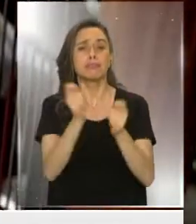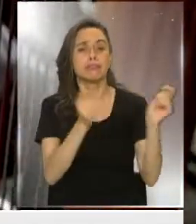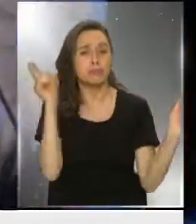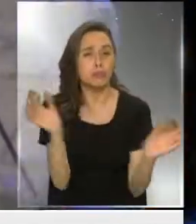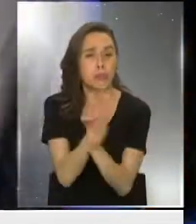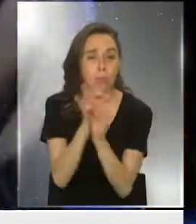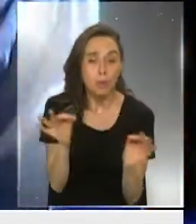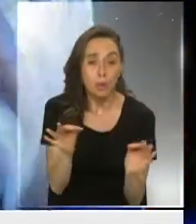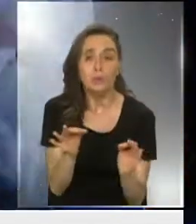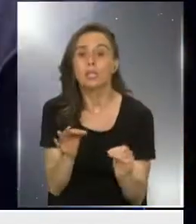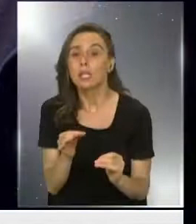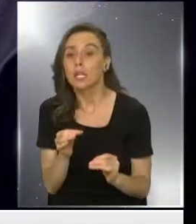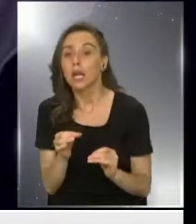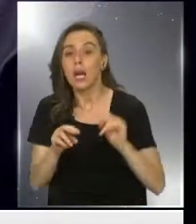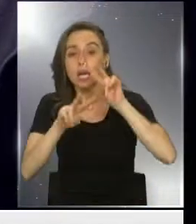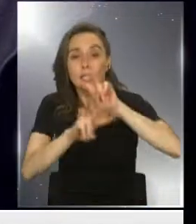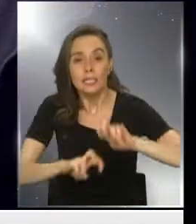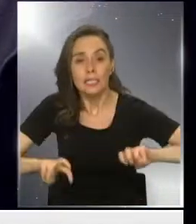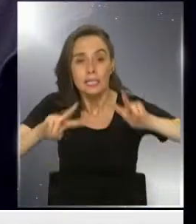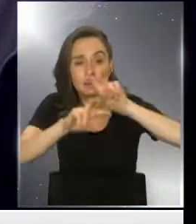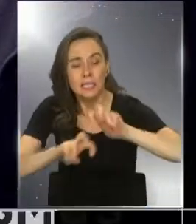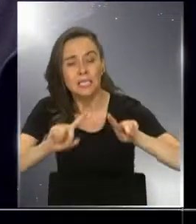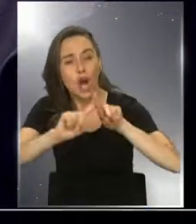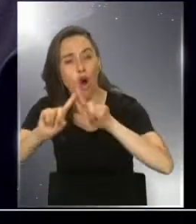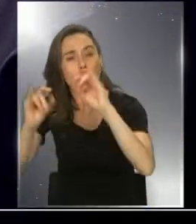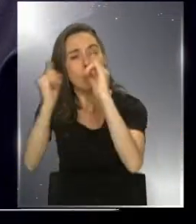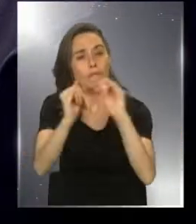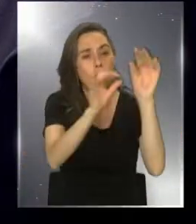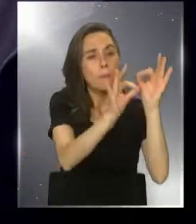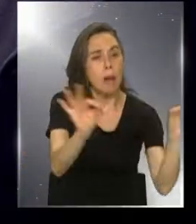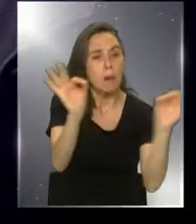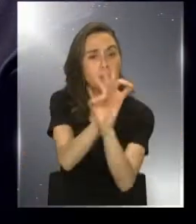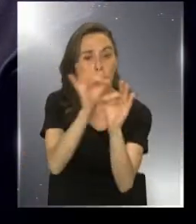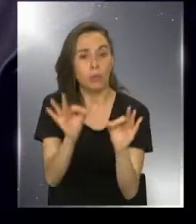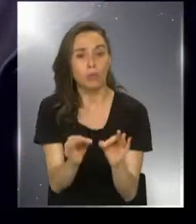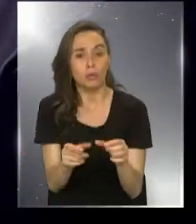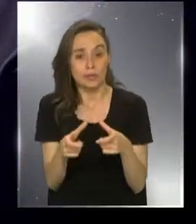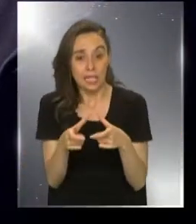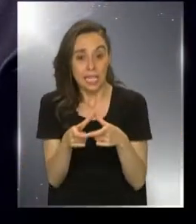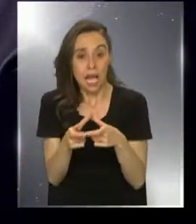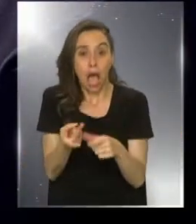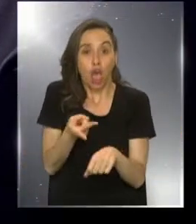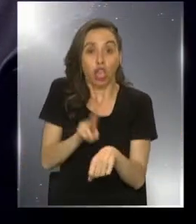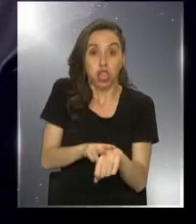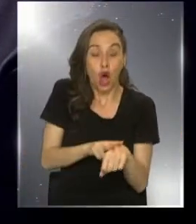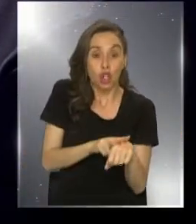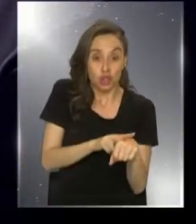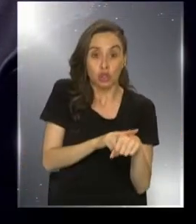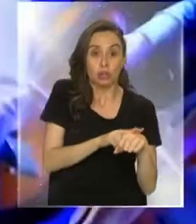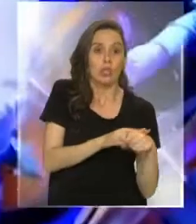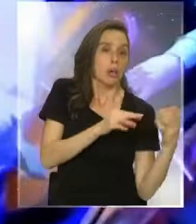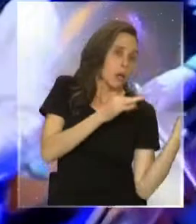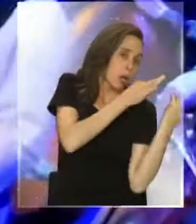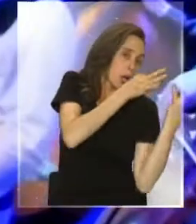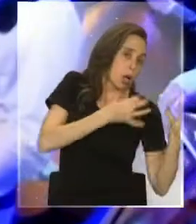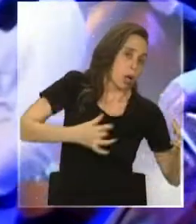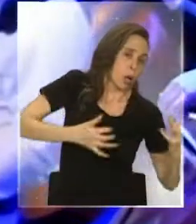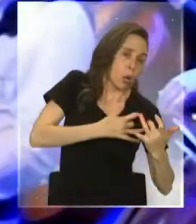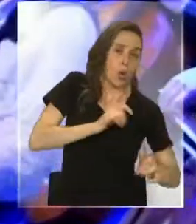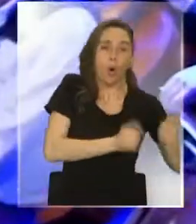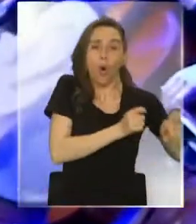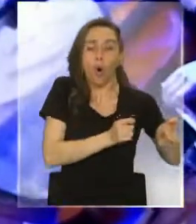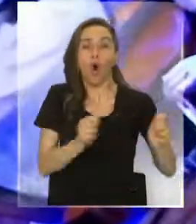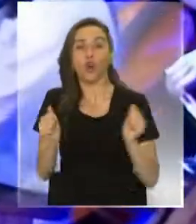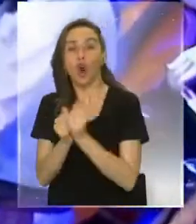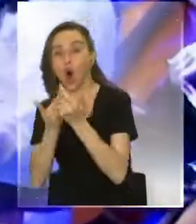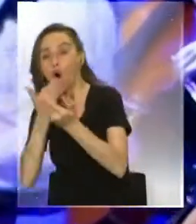He investigado en muchas áreas musicales y la obra sinfónico-coral yo creo que es uno de los elementos,